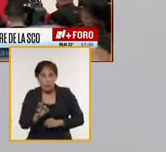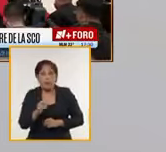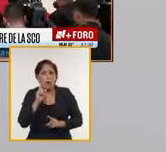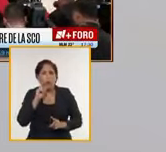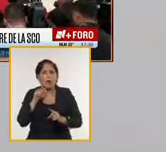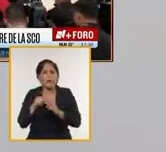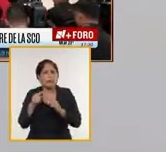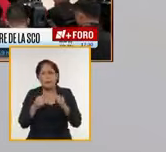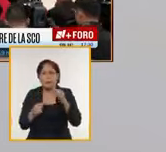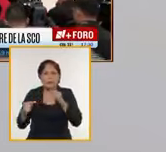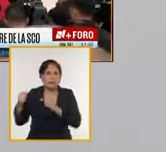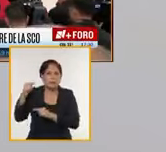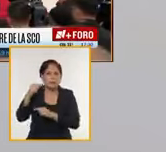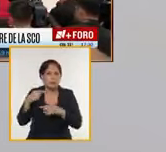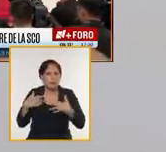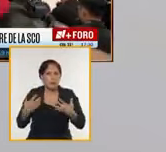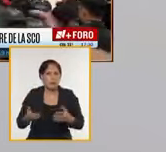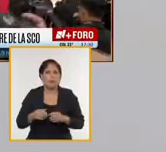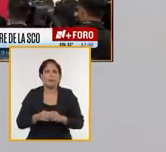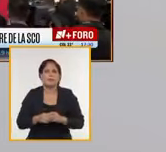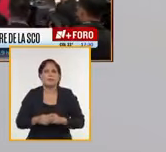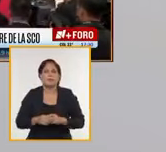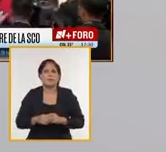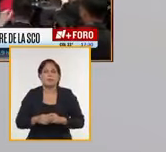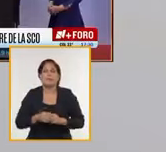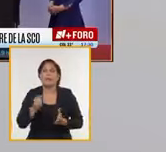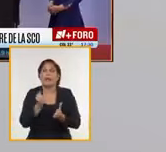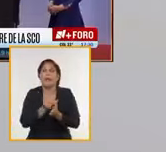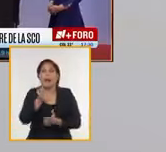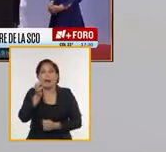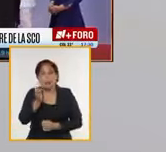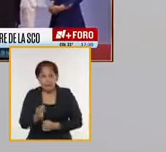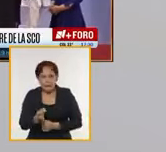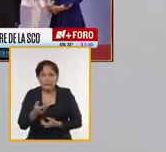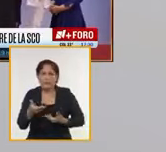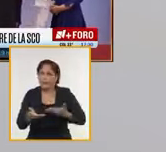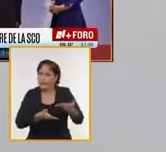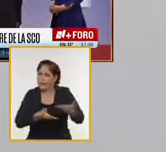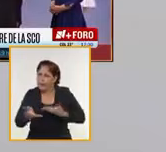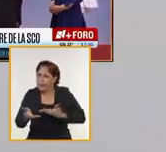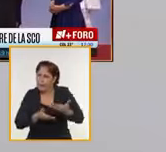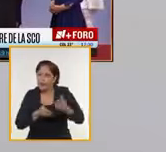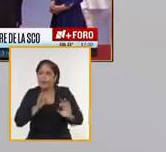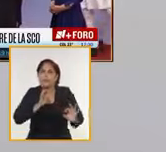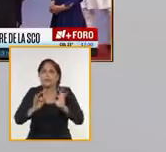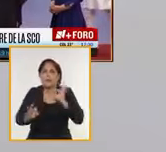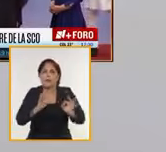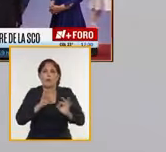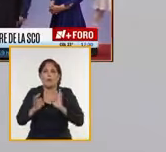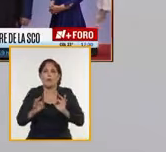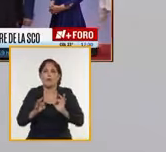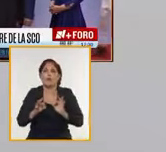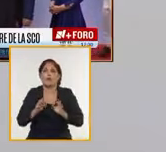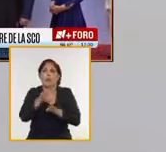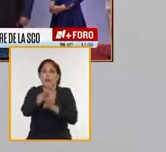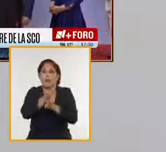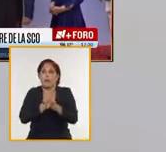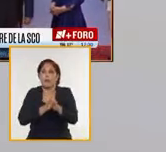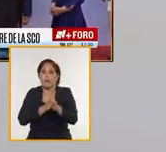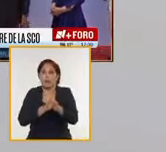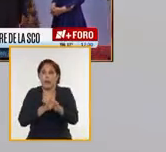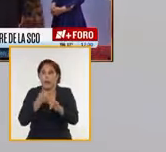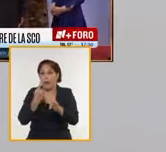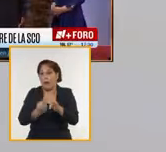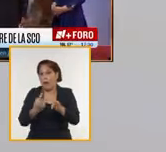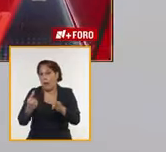objetivo, su misión fundamental era garantizar, gestionar la seguridad fronteriza. Hay que